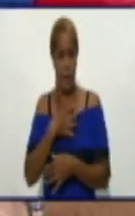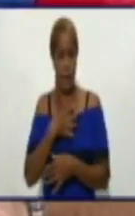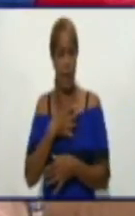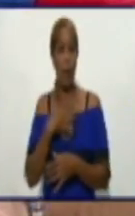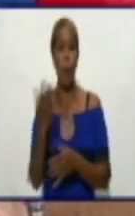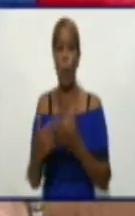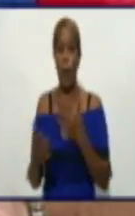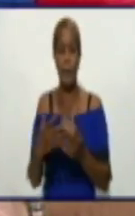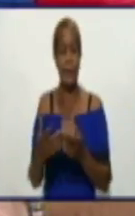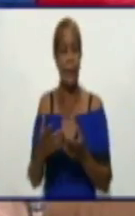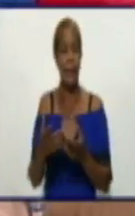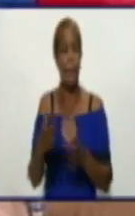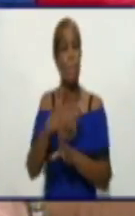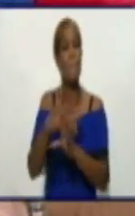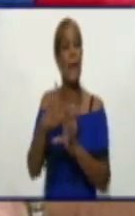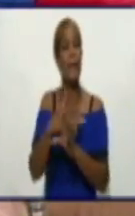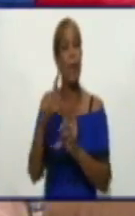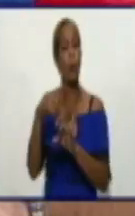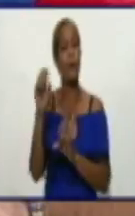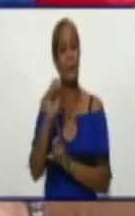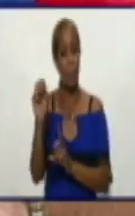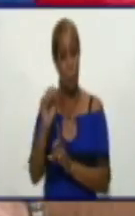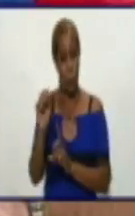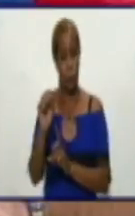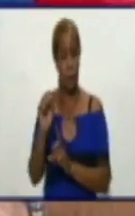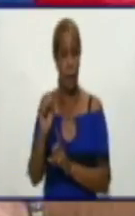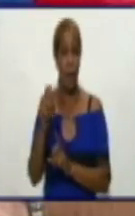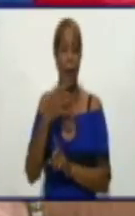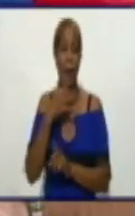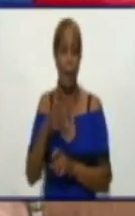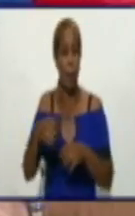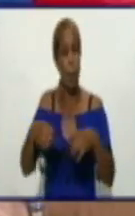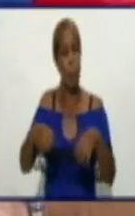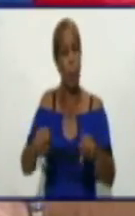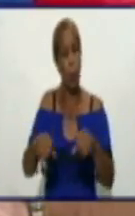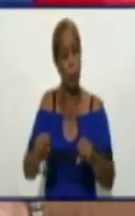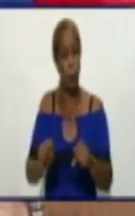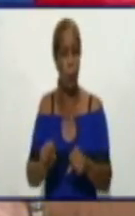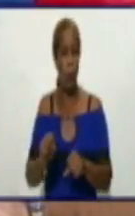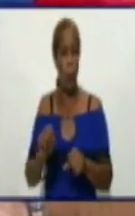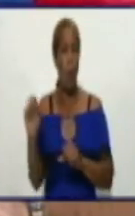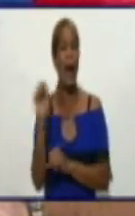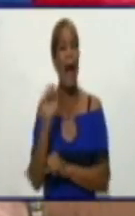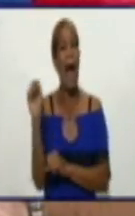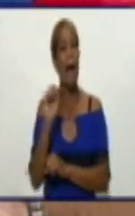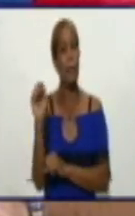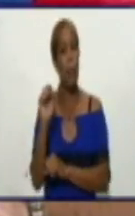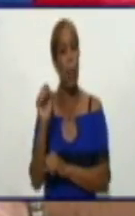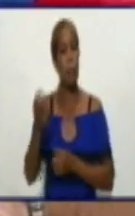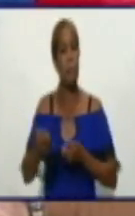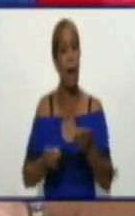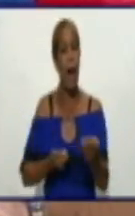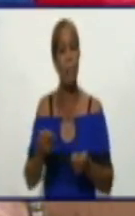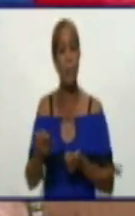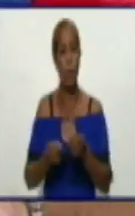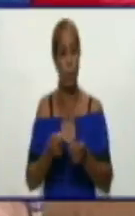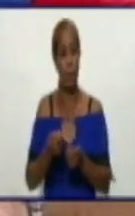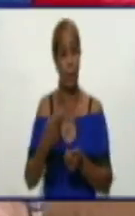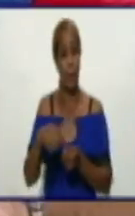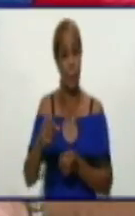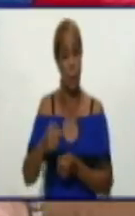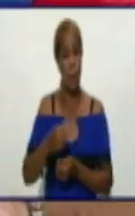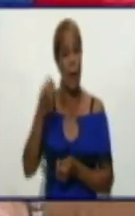Ministerio de la Agricultura. Ya el resto de los vehículos, es decir, motos, autos, camiones, cuñas,